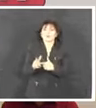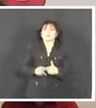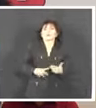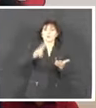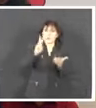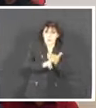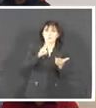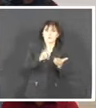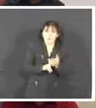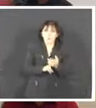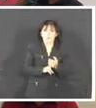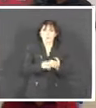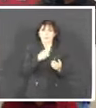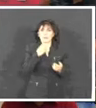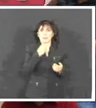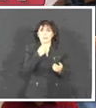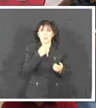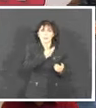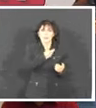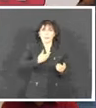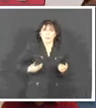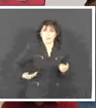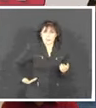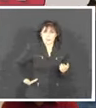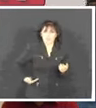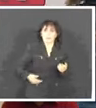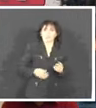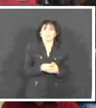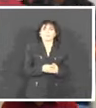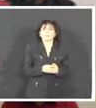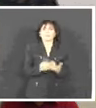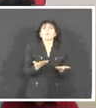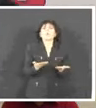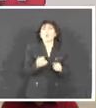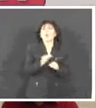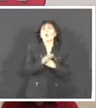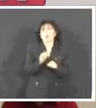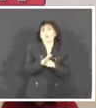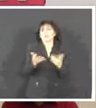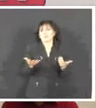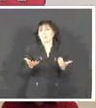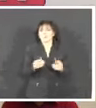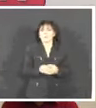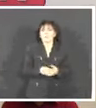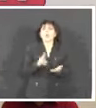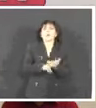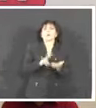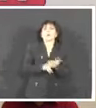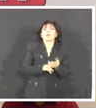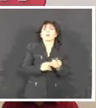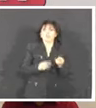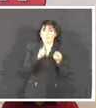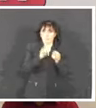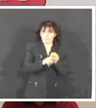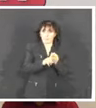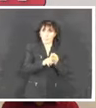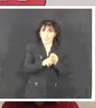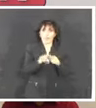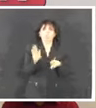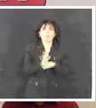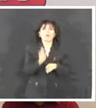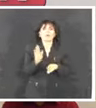el presidente Andrés Manuel López Obrador. ¿Qué principios son esos? Por el bien de